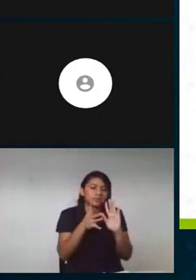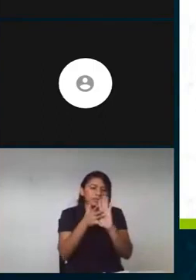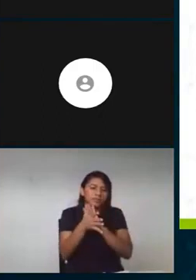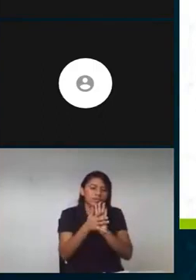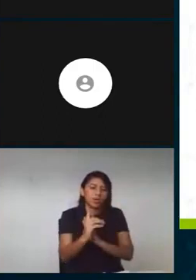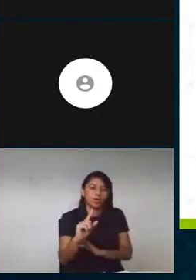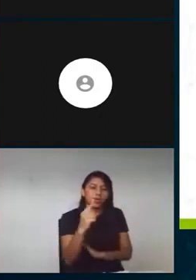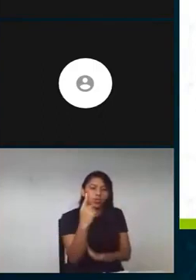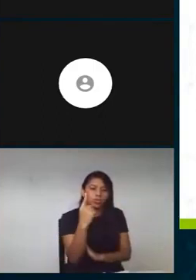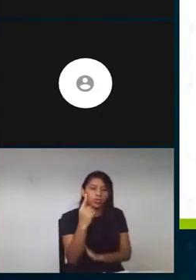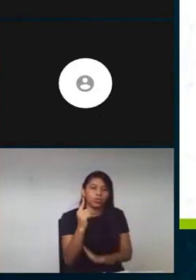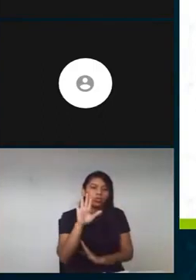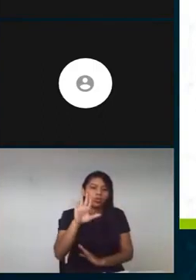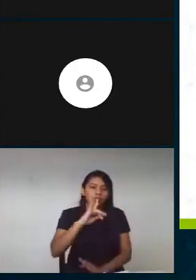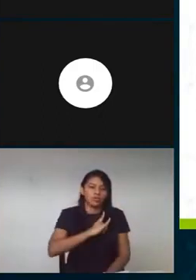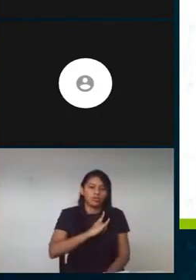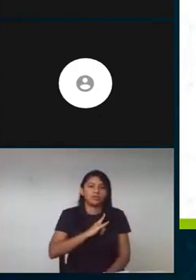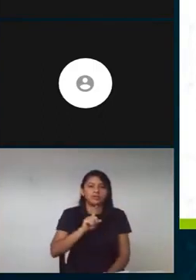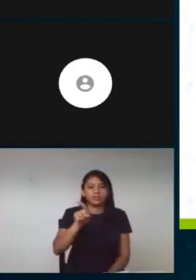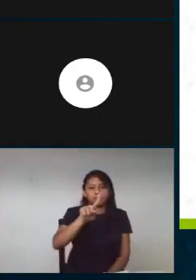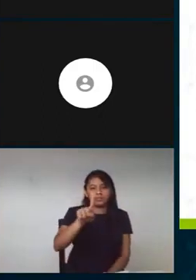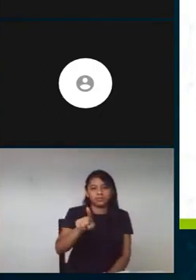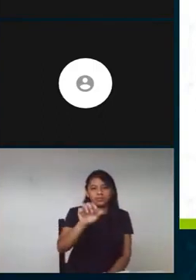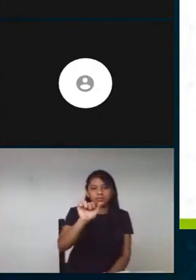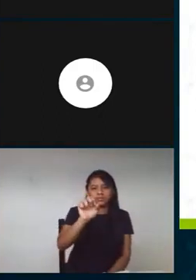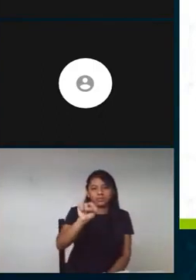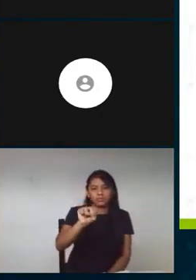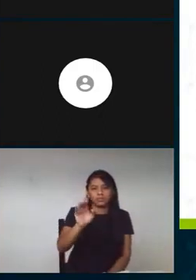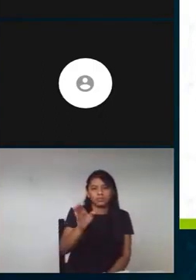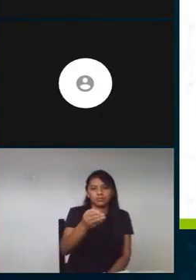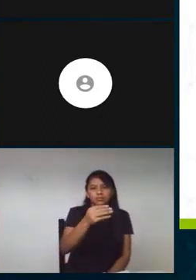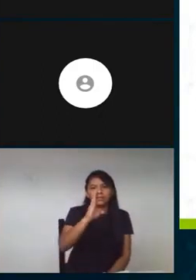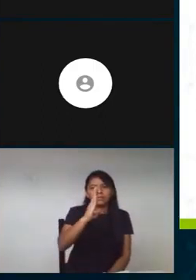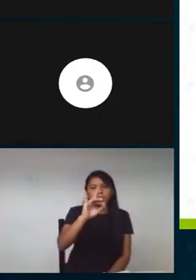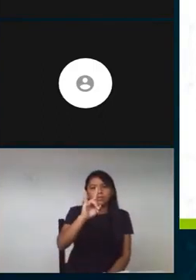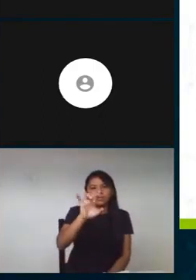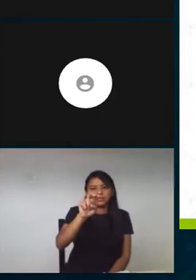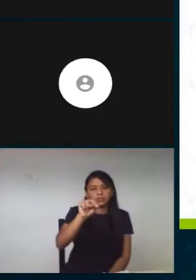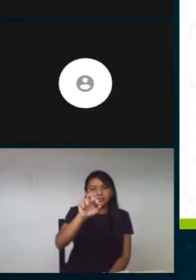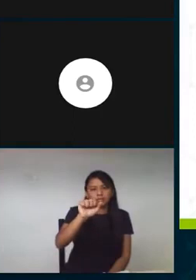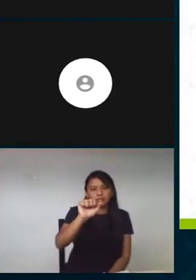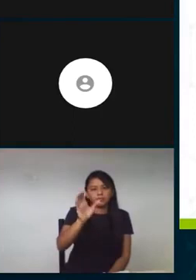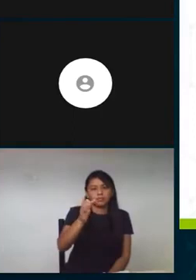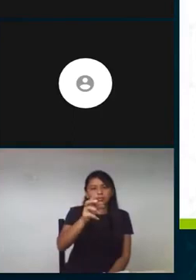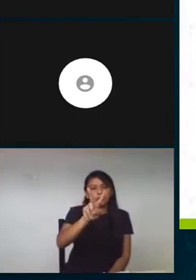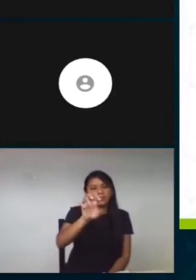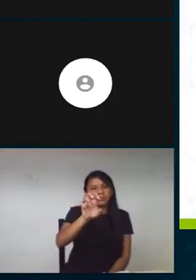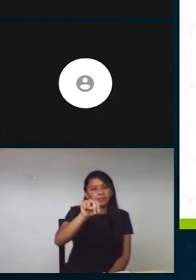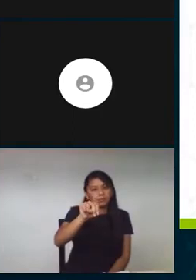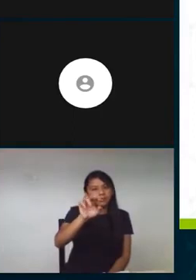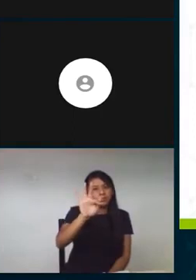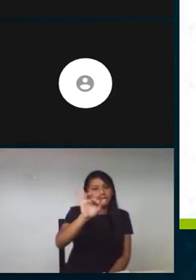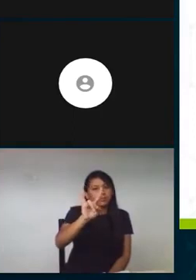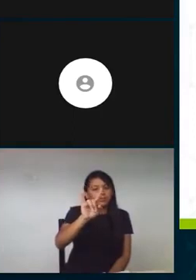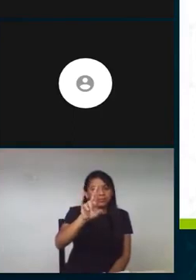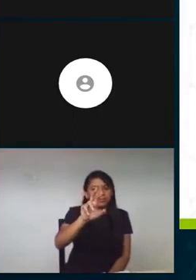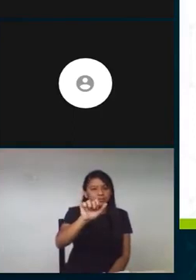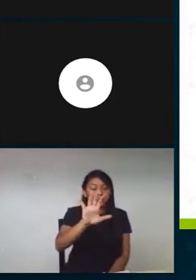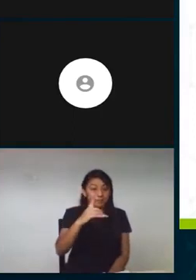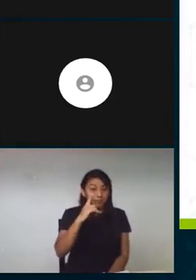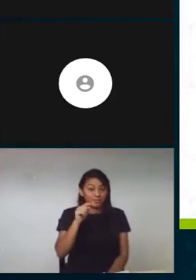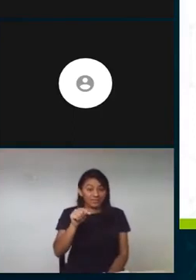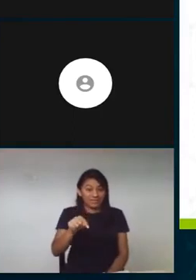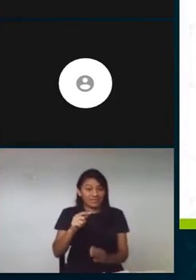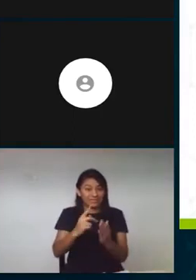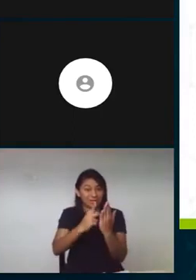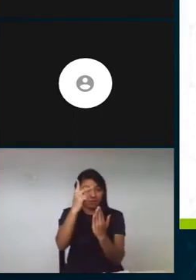digamos, lo útil de lo inútil, así llamaron su proyecto. Este proyecto era muy similar, ¿cierto? En